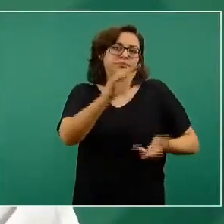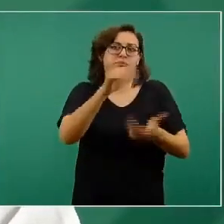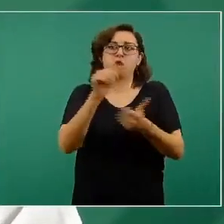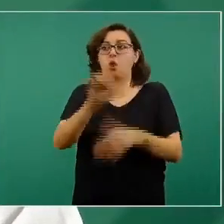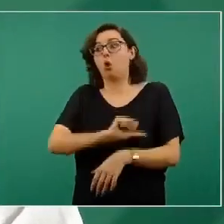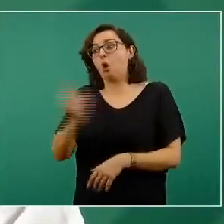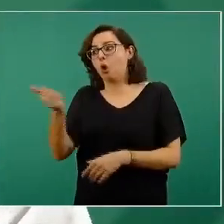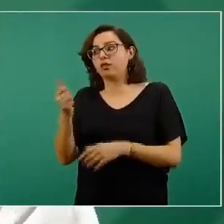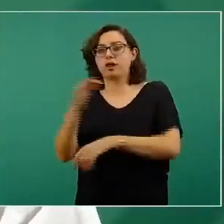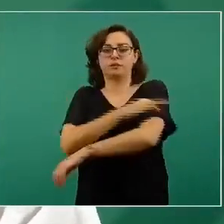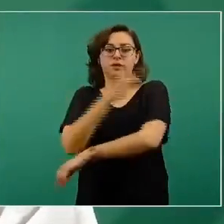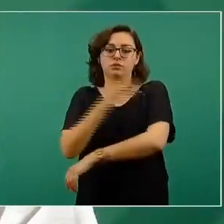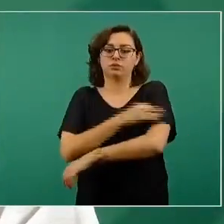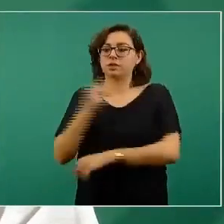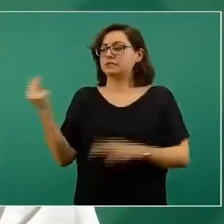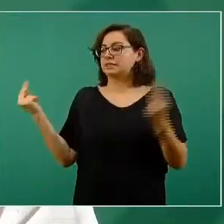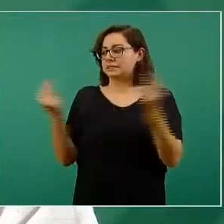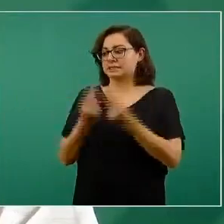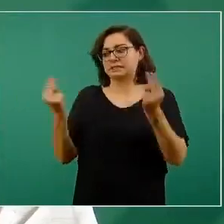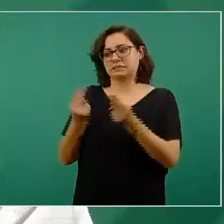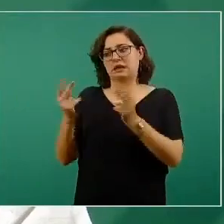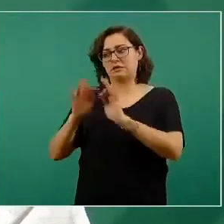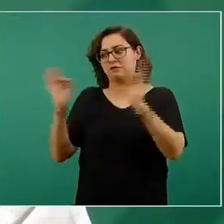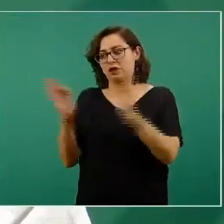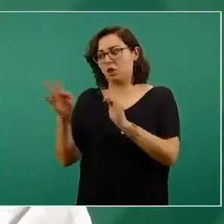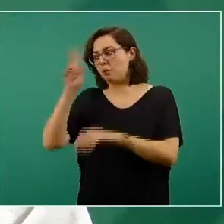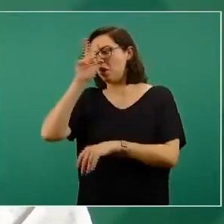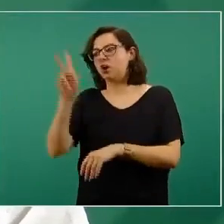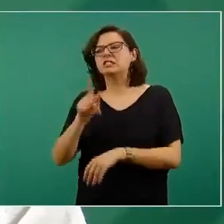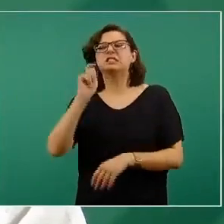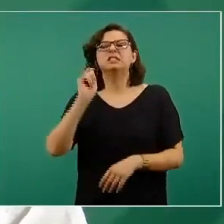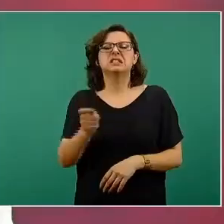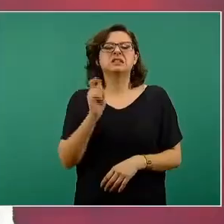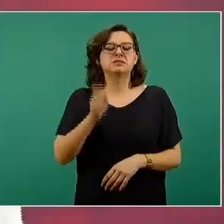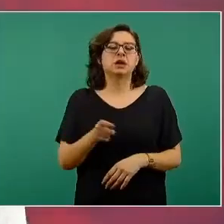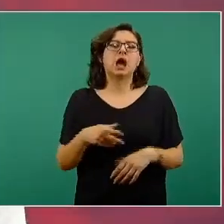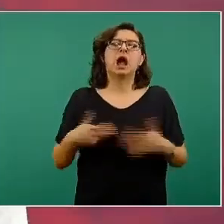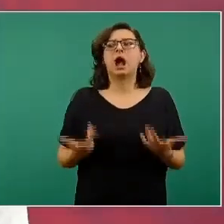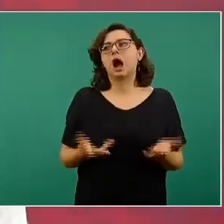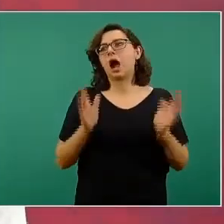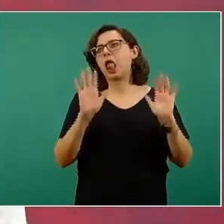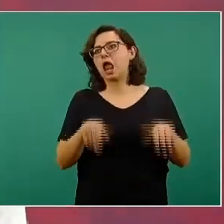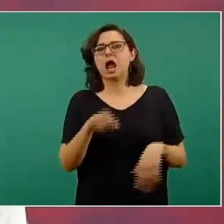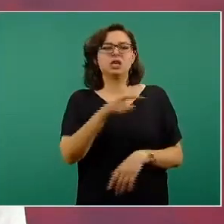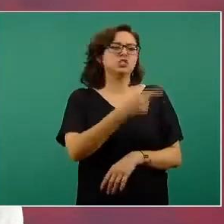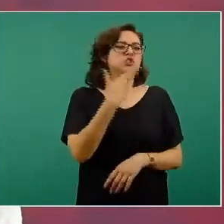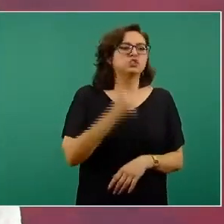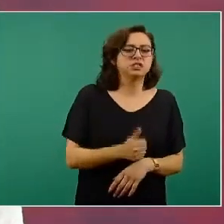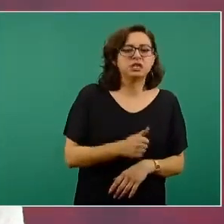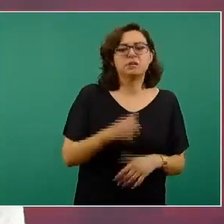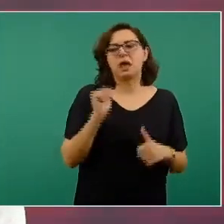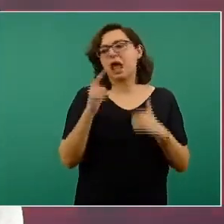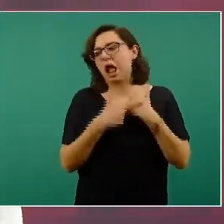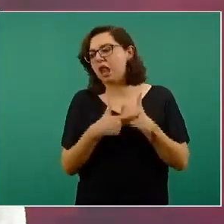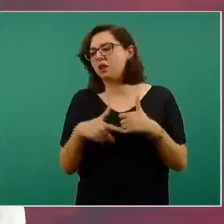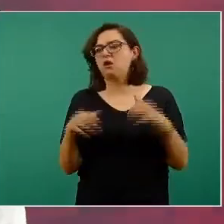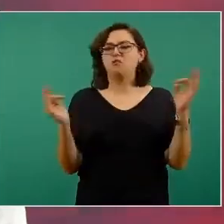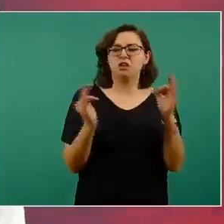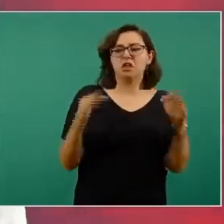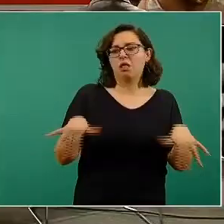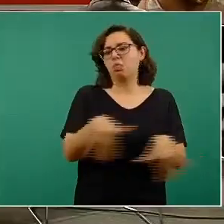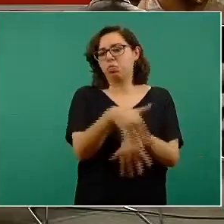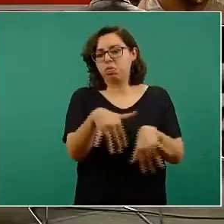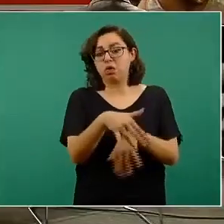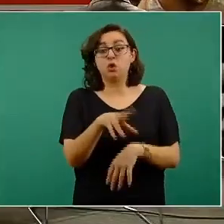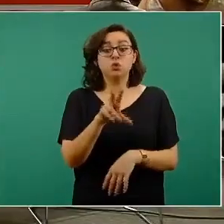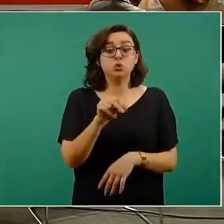Por supuesto, nadie vaya a malinterpretar que eso quiere decir que se descuida la cadena de frío, simplemente es una cadena de frío más fácil de usar,